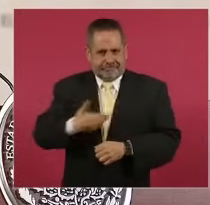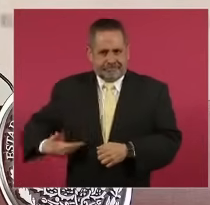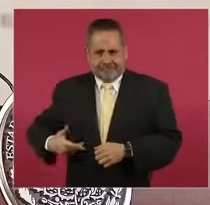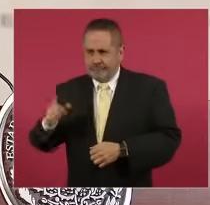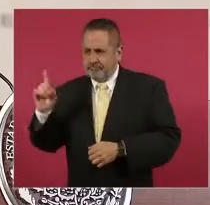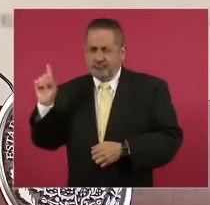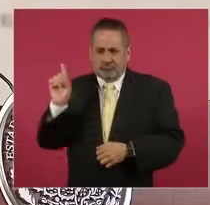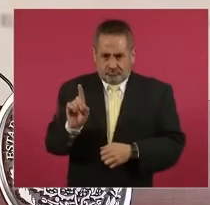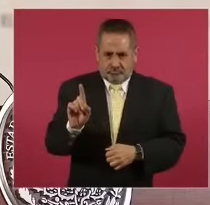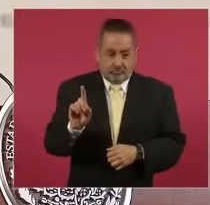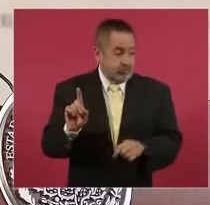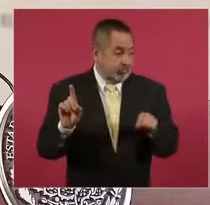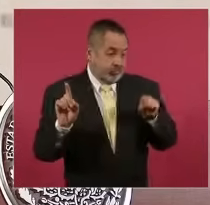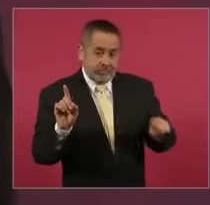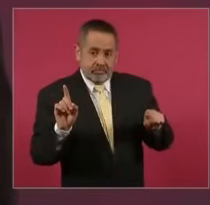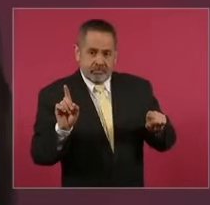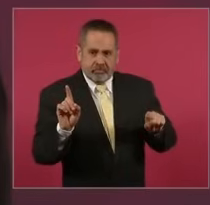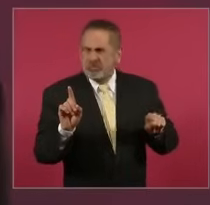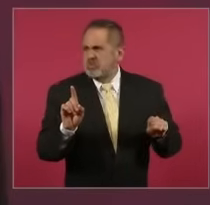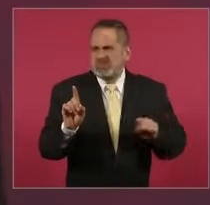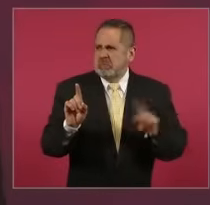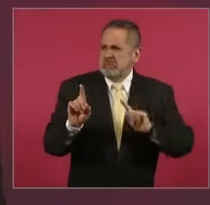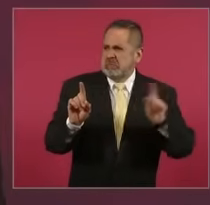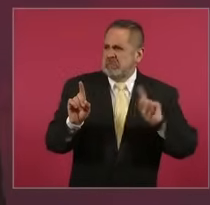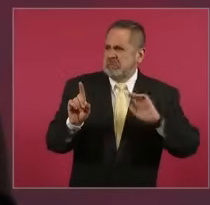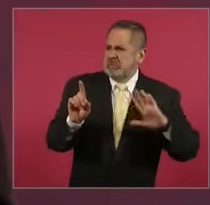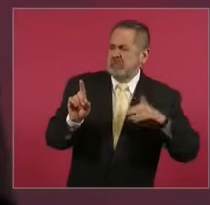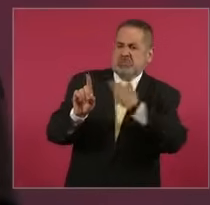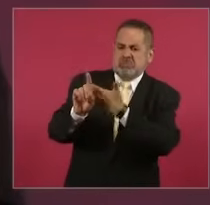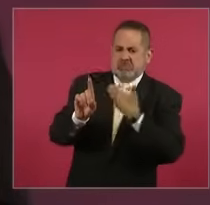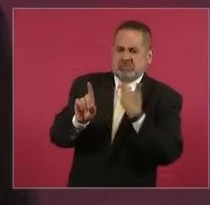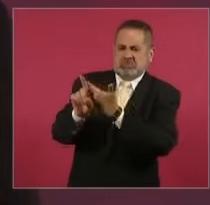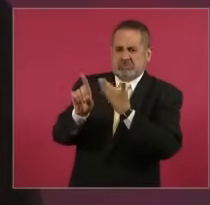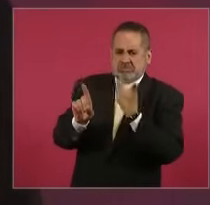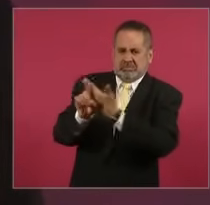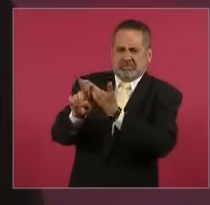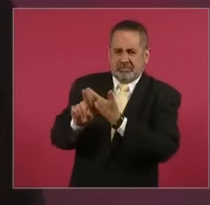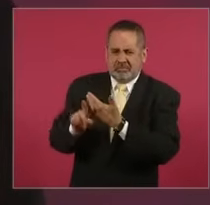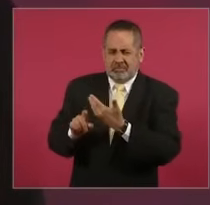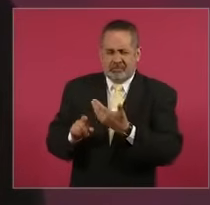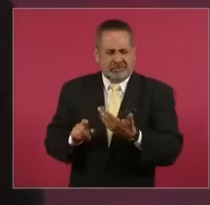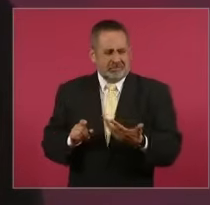y se radicalizaron en contra de nosotros.